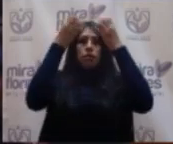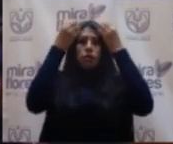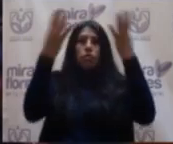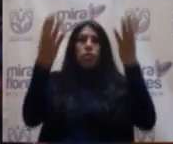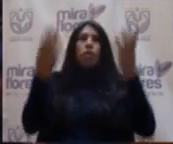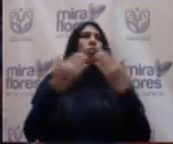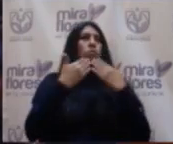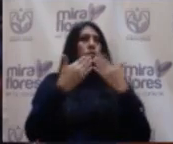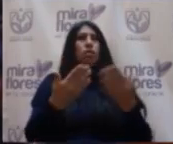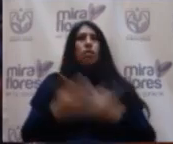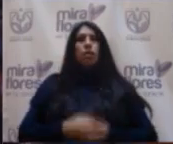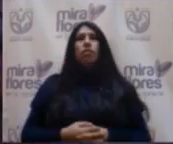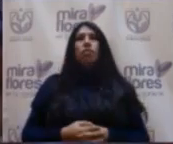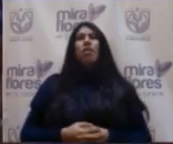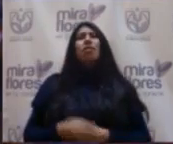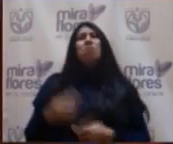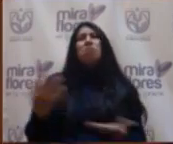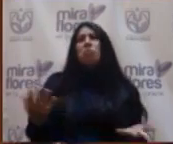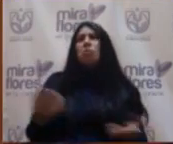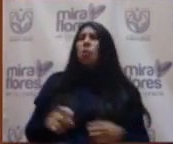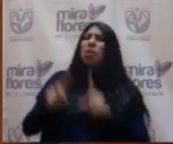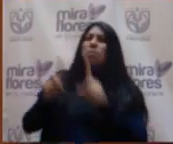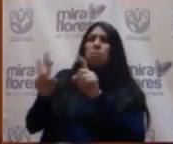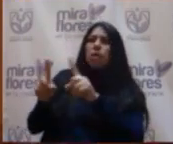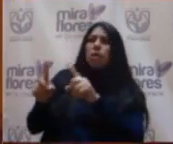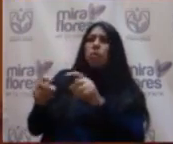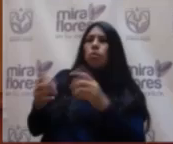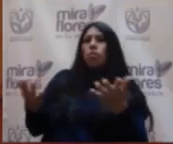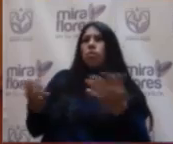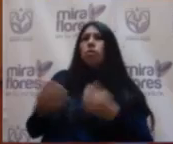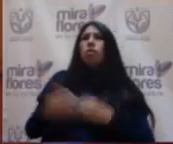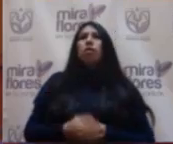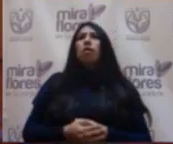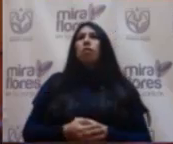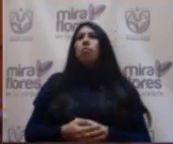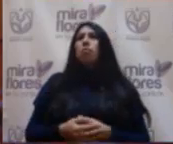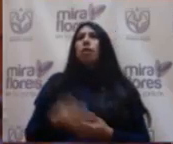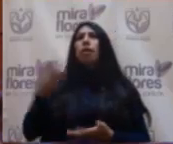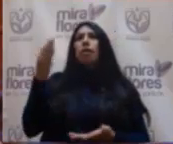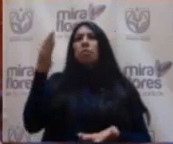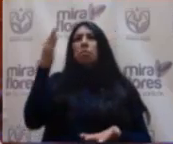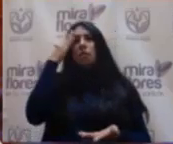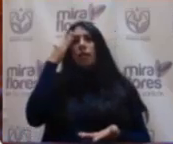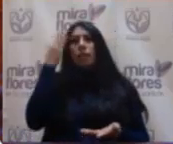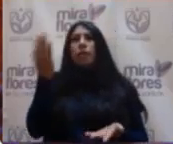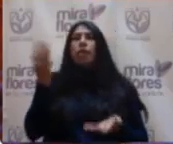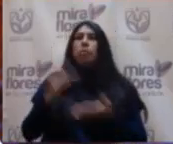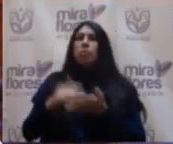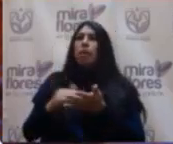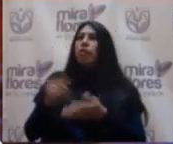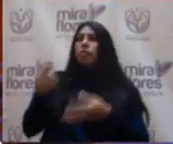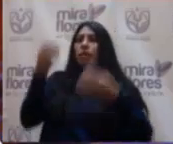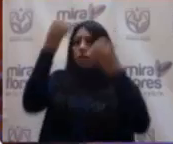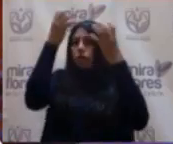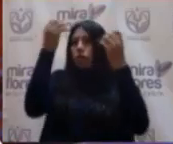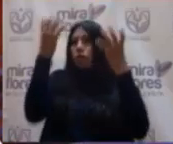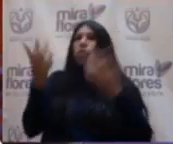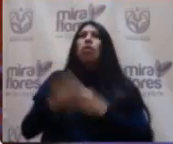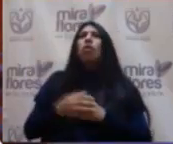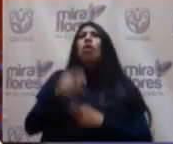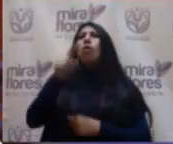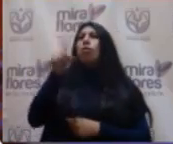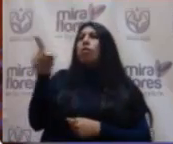gracias. Solo una pregunta para estar más al tanto de lo que usted acaba de informar. Esta experiencia que usted ha